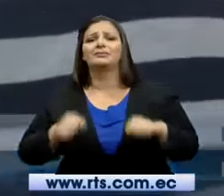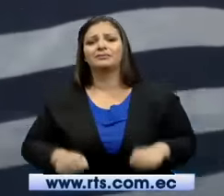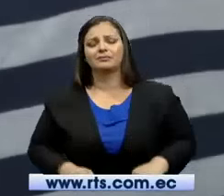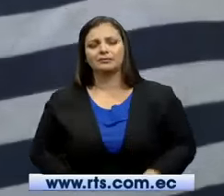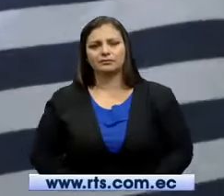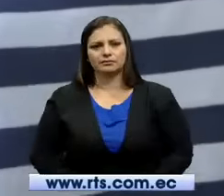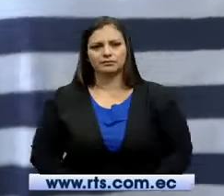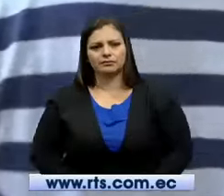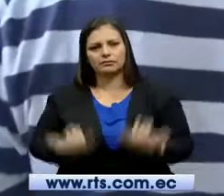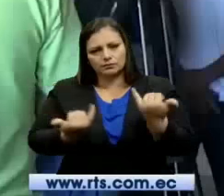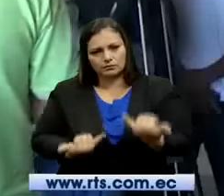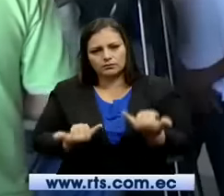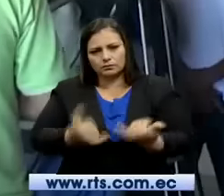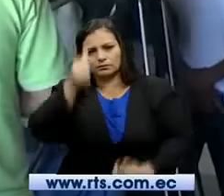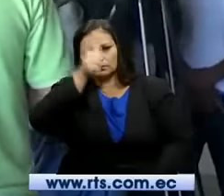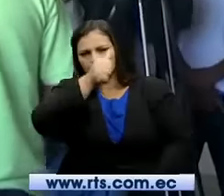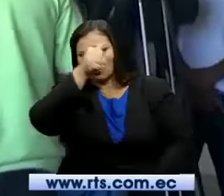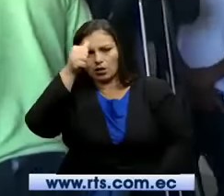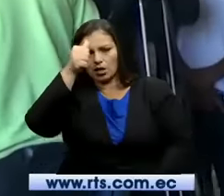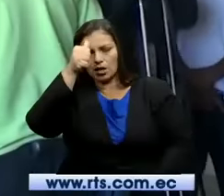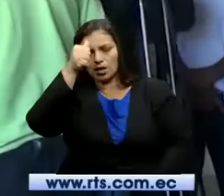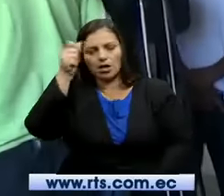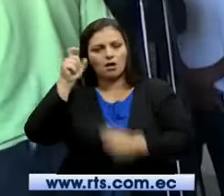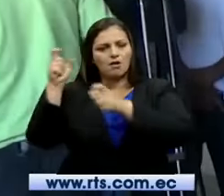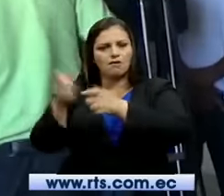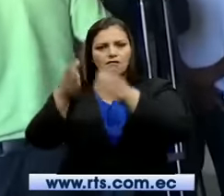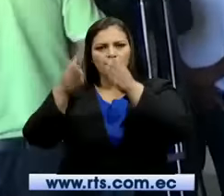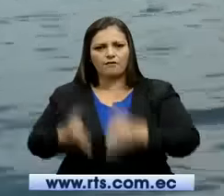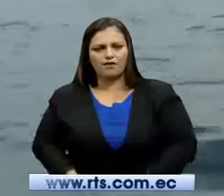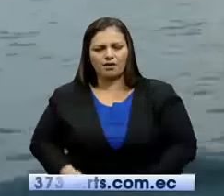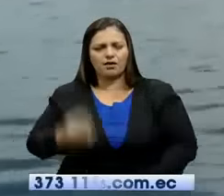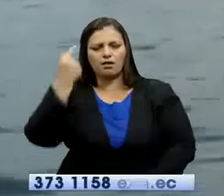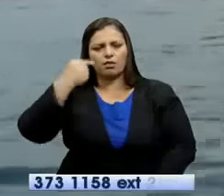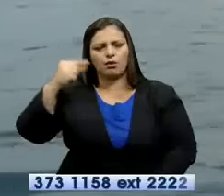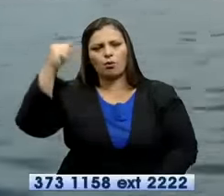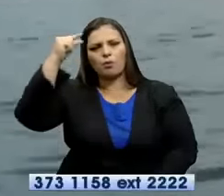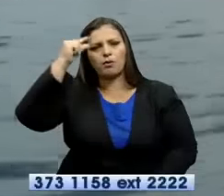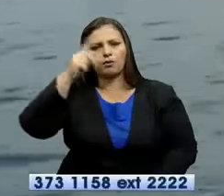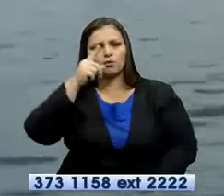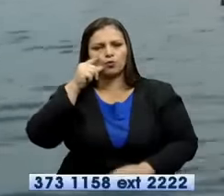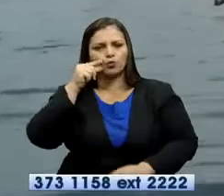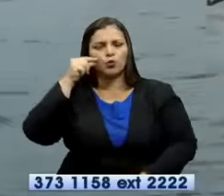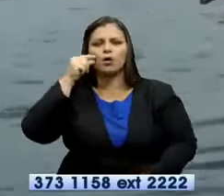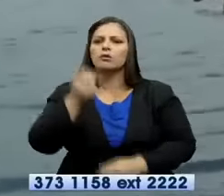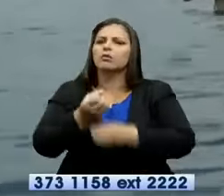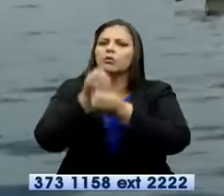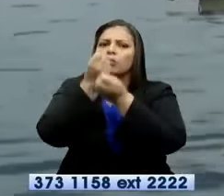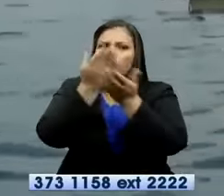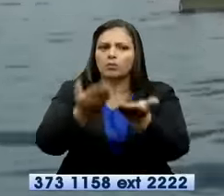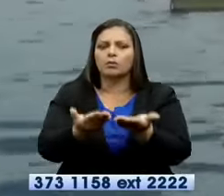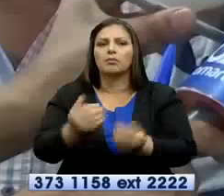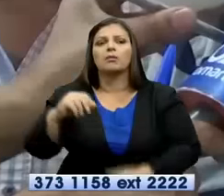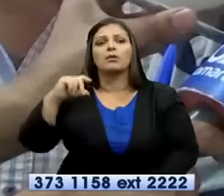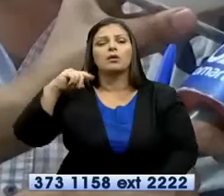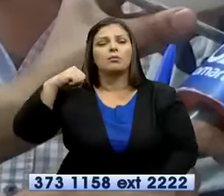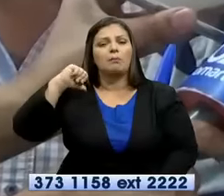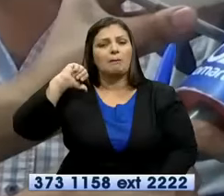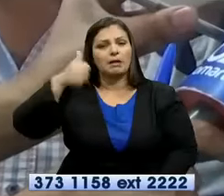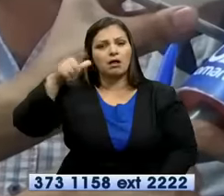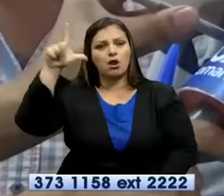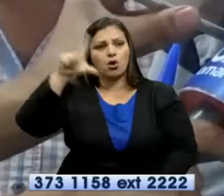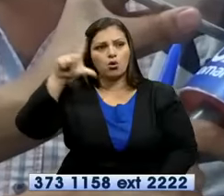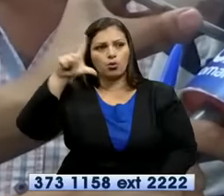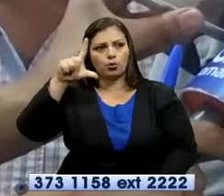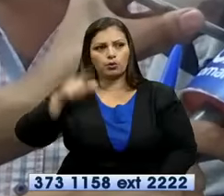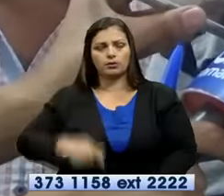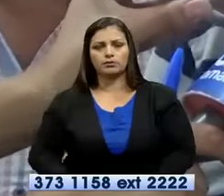el fiscal general de la Nación, Galo Chiriboga, confirmó que los pescadores rescatados y fallecidos arribarán este lunes al puerto de Manta. Acabo de hablar